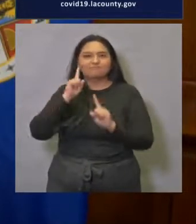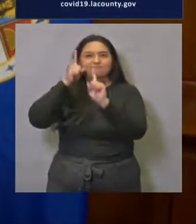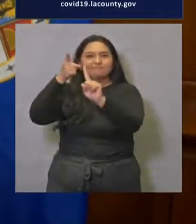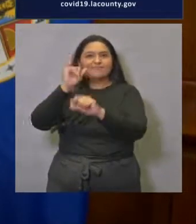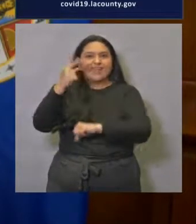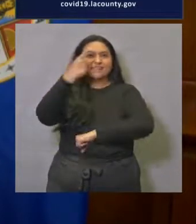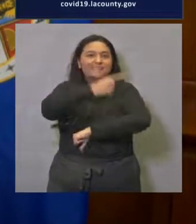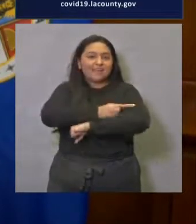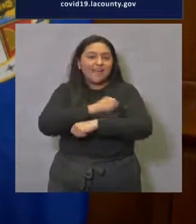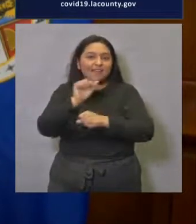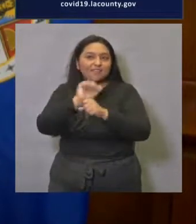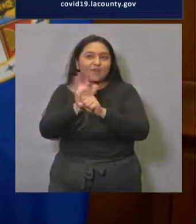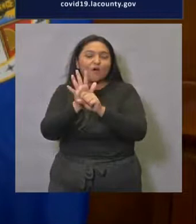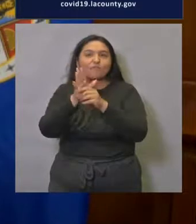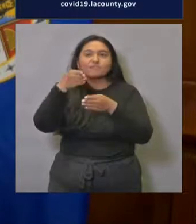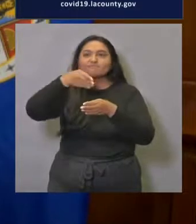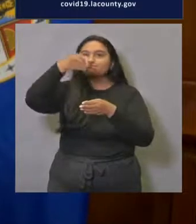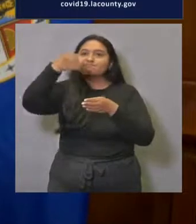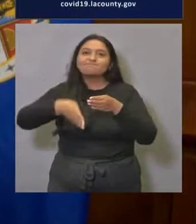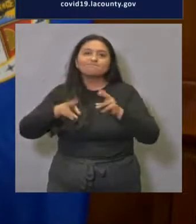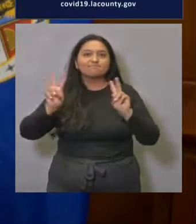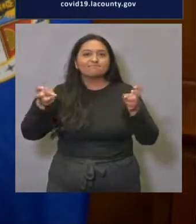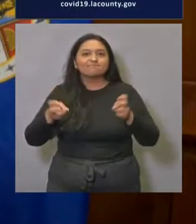pero fácilmente podemos